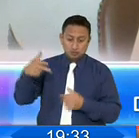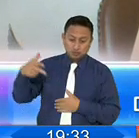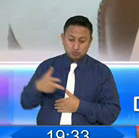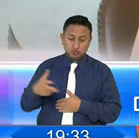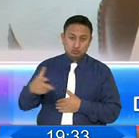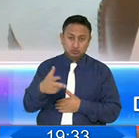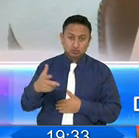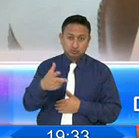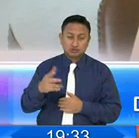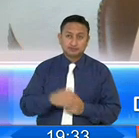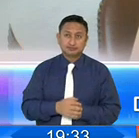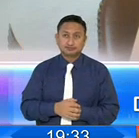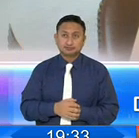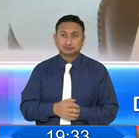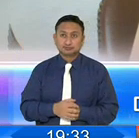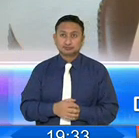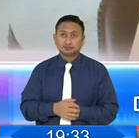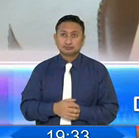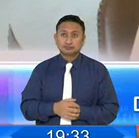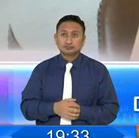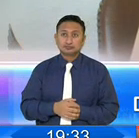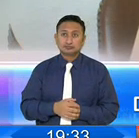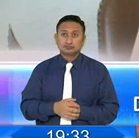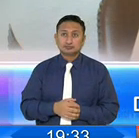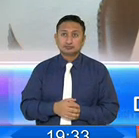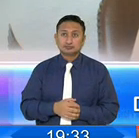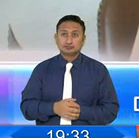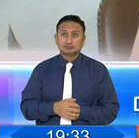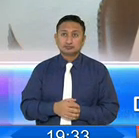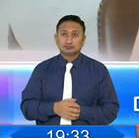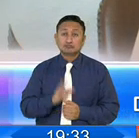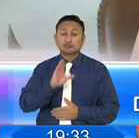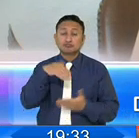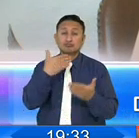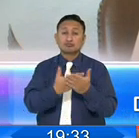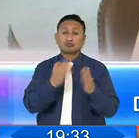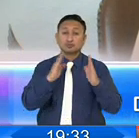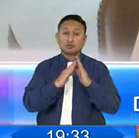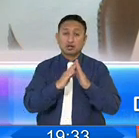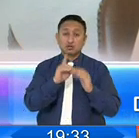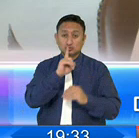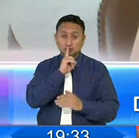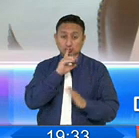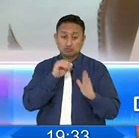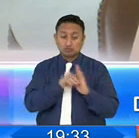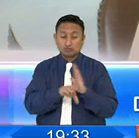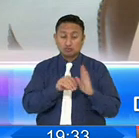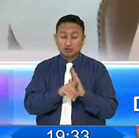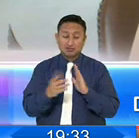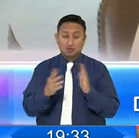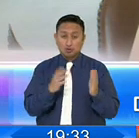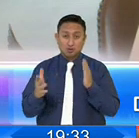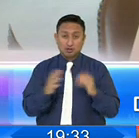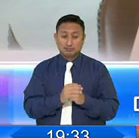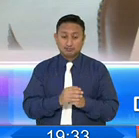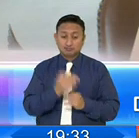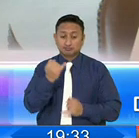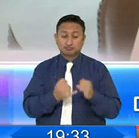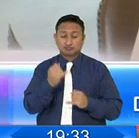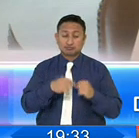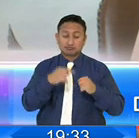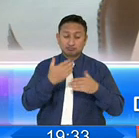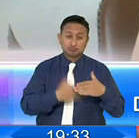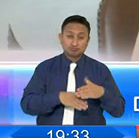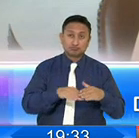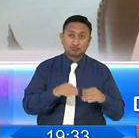vehículos modificados hasta propiedades utilizadas como centros de acopio temporal y finalmente trasladado hasta